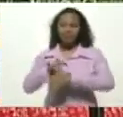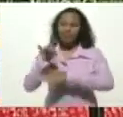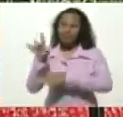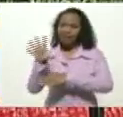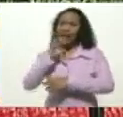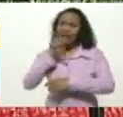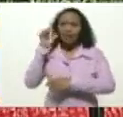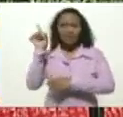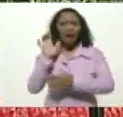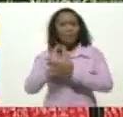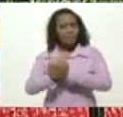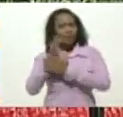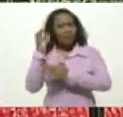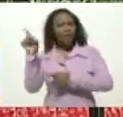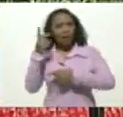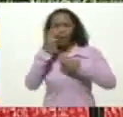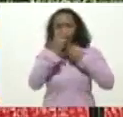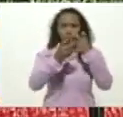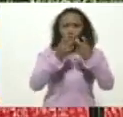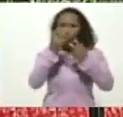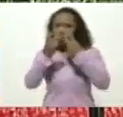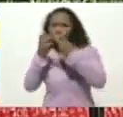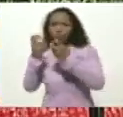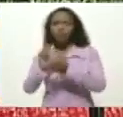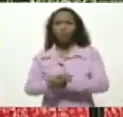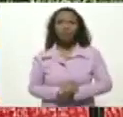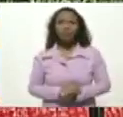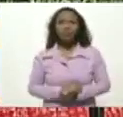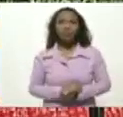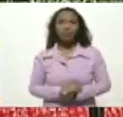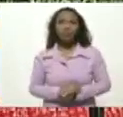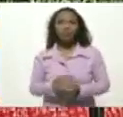Esa perra es amiga, vale. Déjala que pase por ahí.